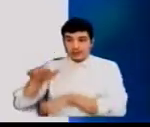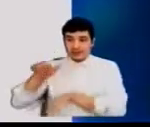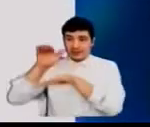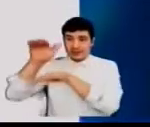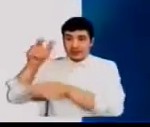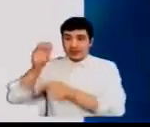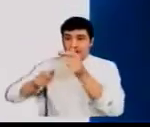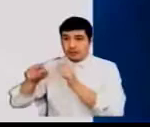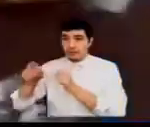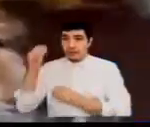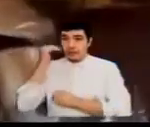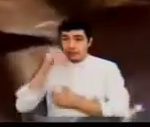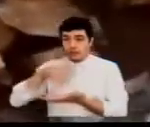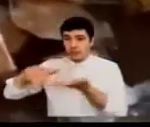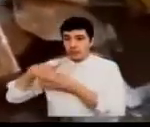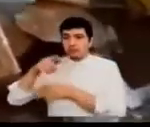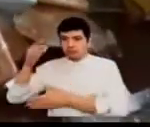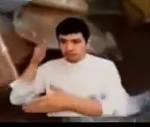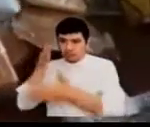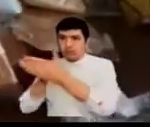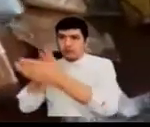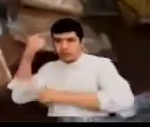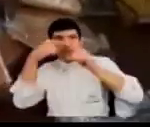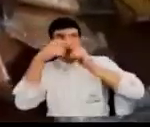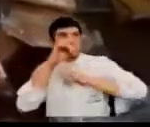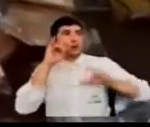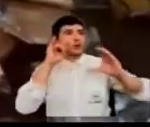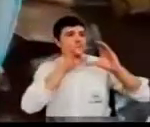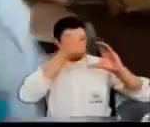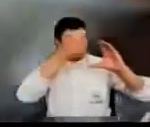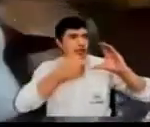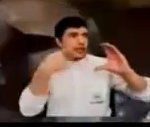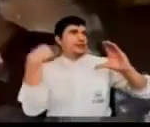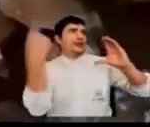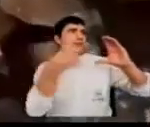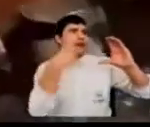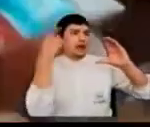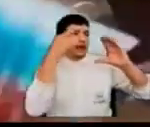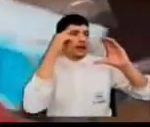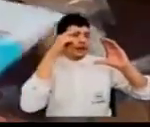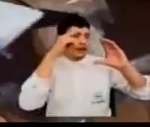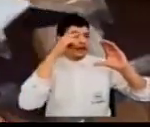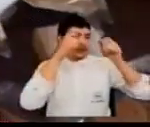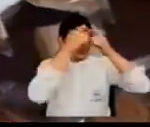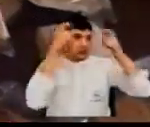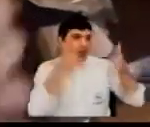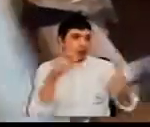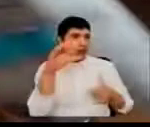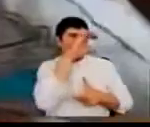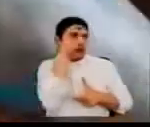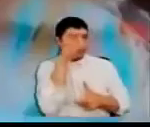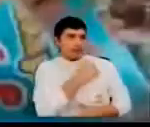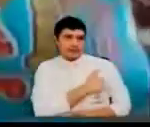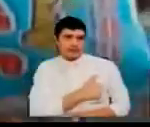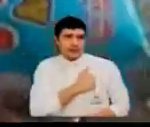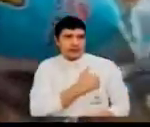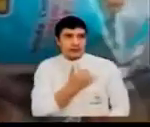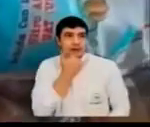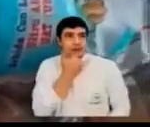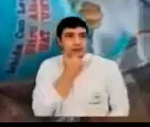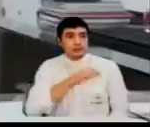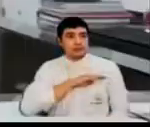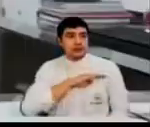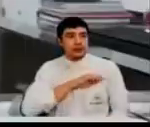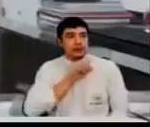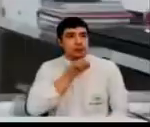de Bucaramanga. Ante esta situación, la Secretaria de Educación Municipal aseguró que se trataba de un error al momento de la